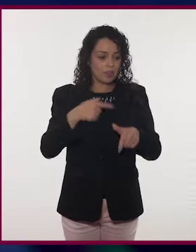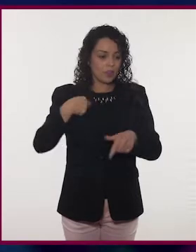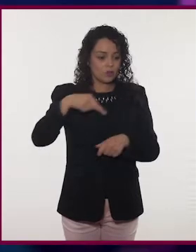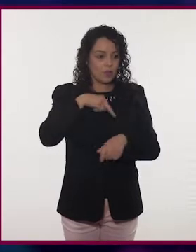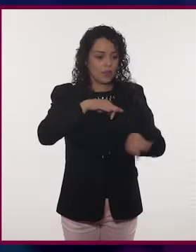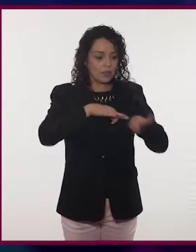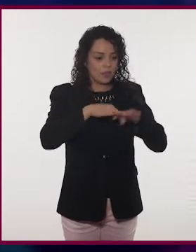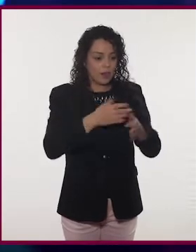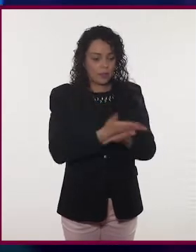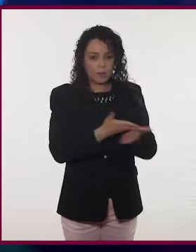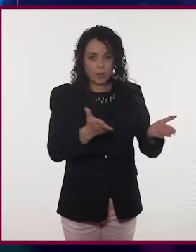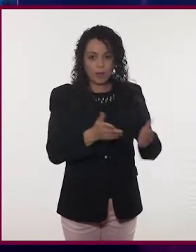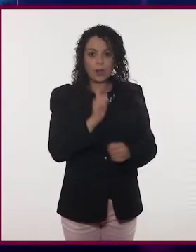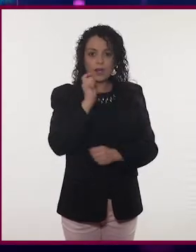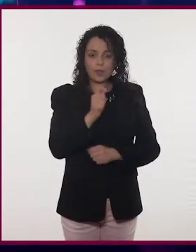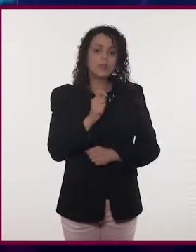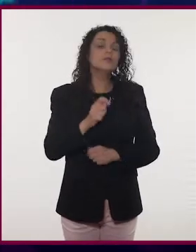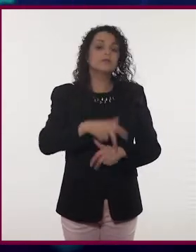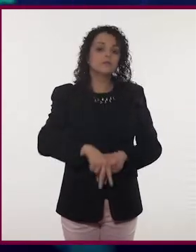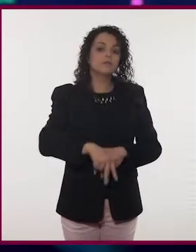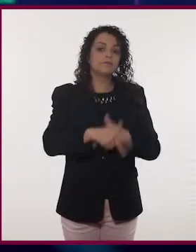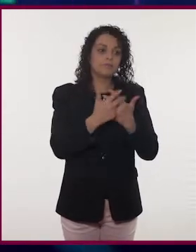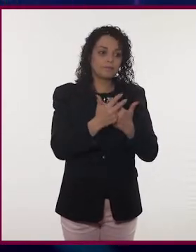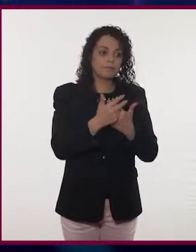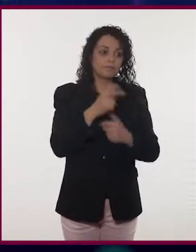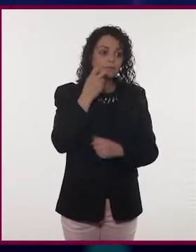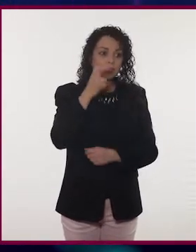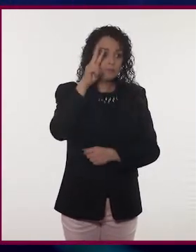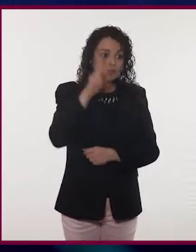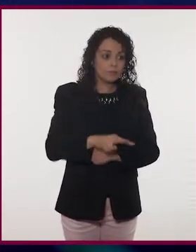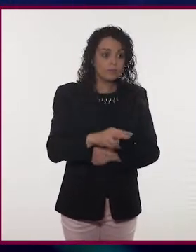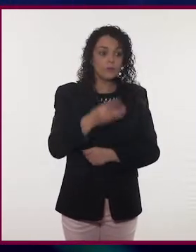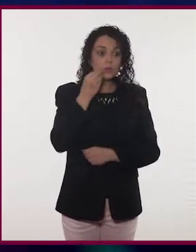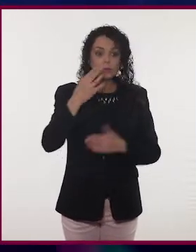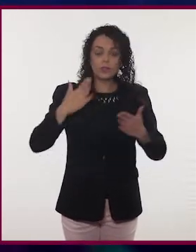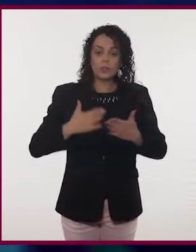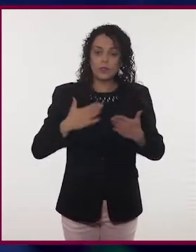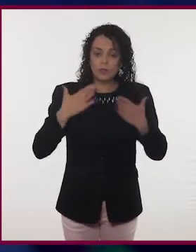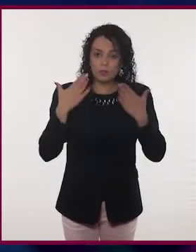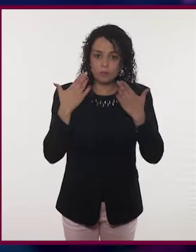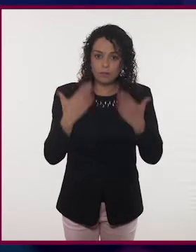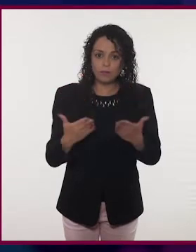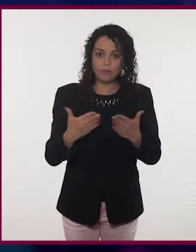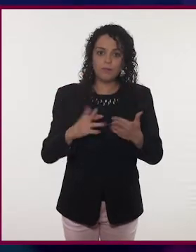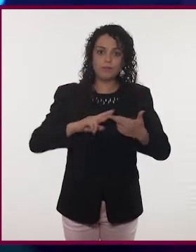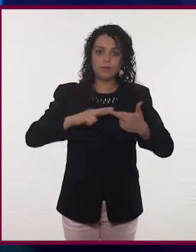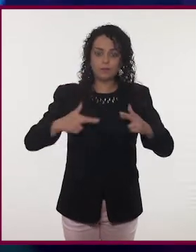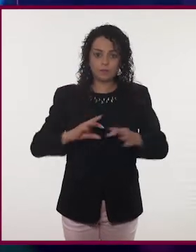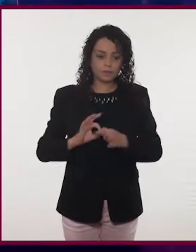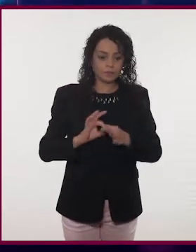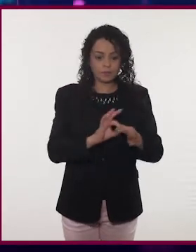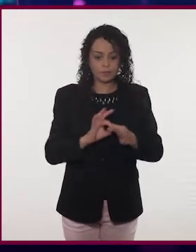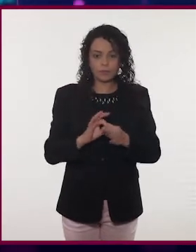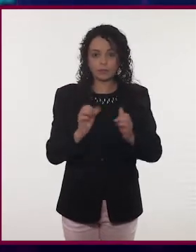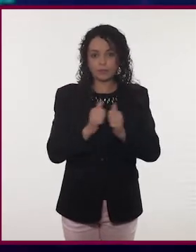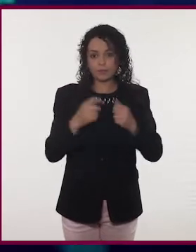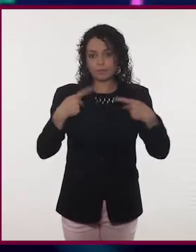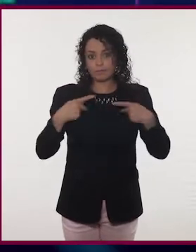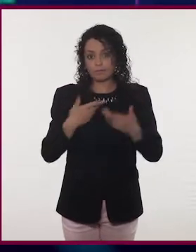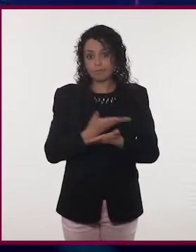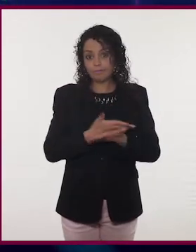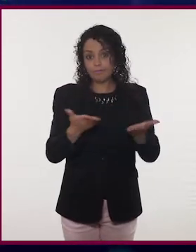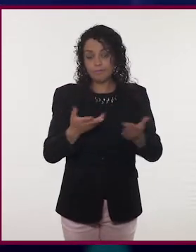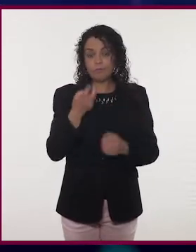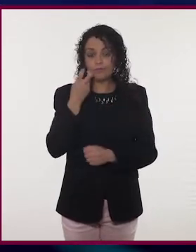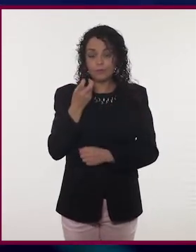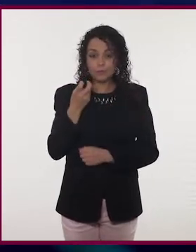uno es de forma remota. Creo que también nos basamos muchísimo en la confianza y en las relaciones cercanas con los anfitriones. Entonces,